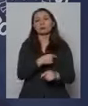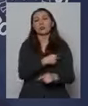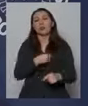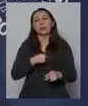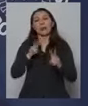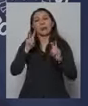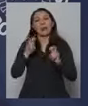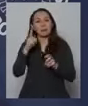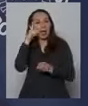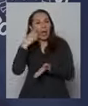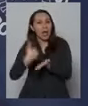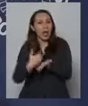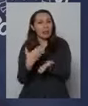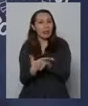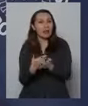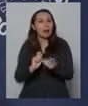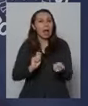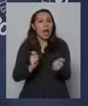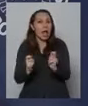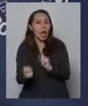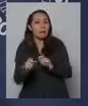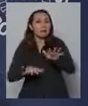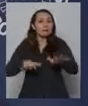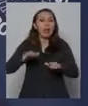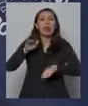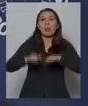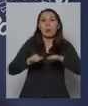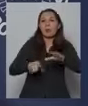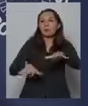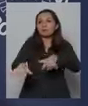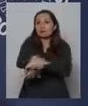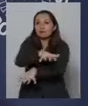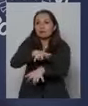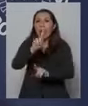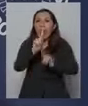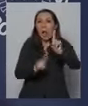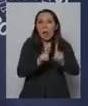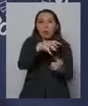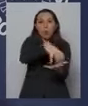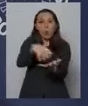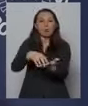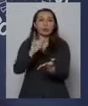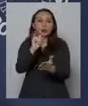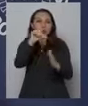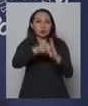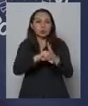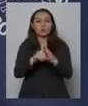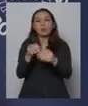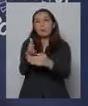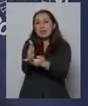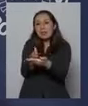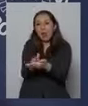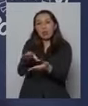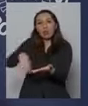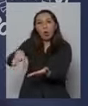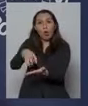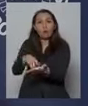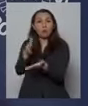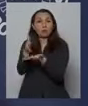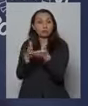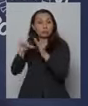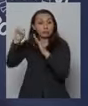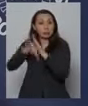llamado estratégica y dinámica, donde ponemos algunas comunas, algunas zonas de comunas en